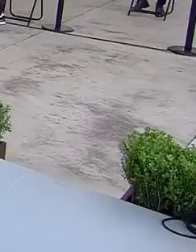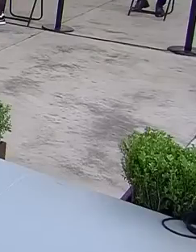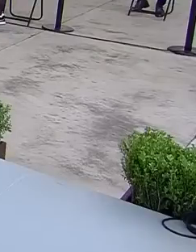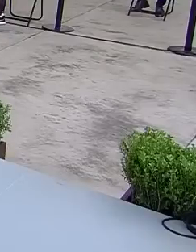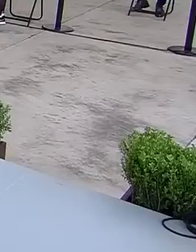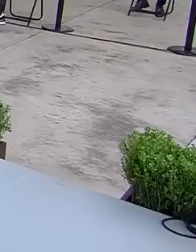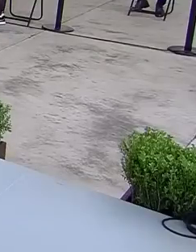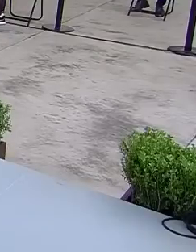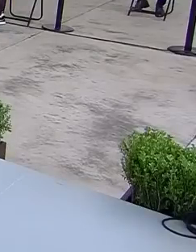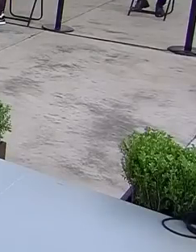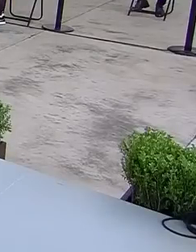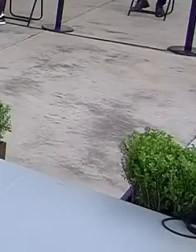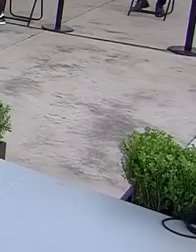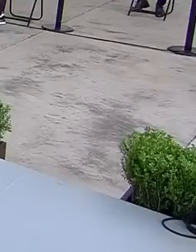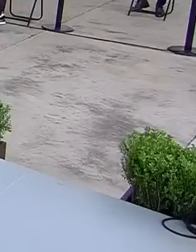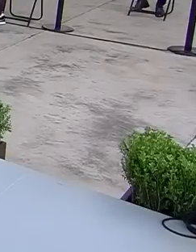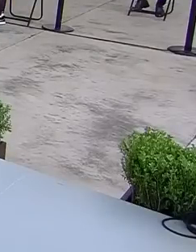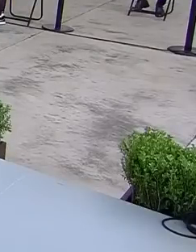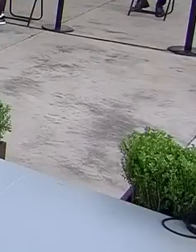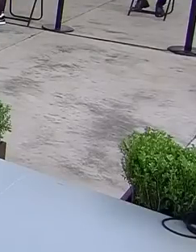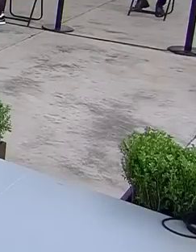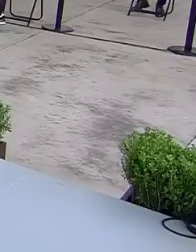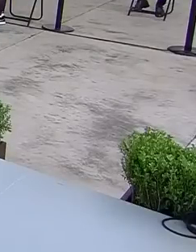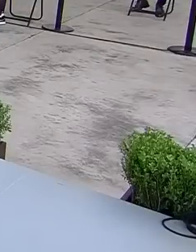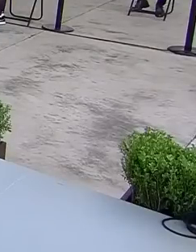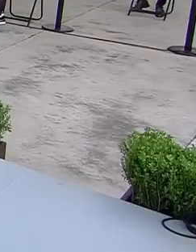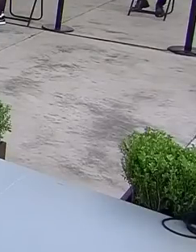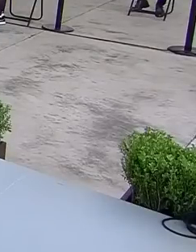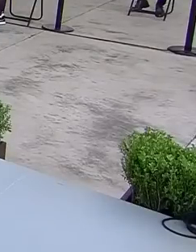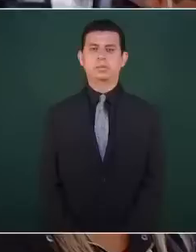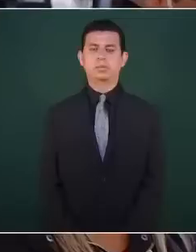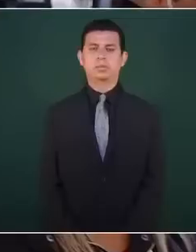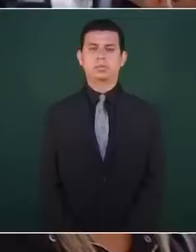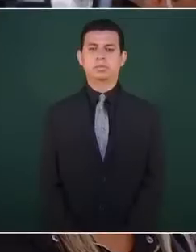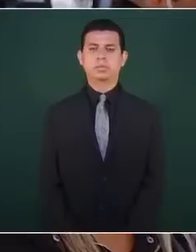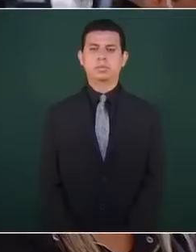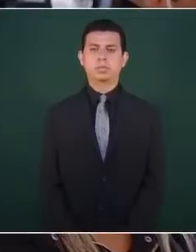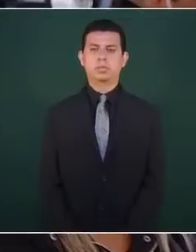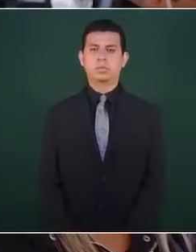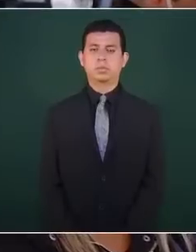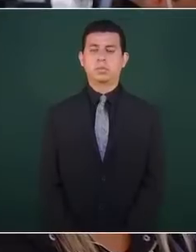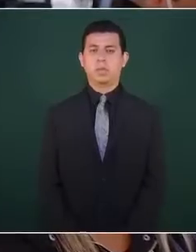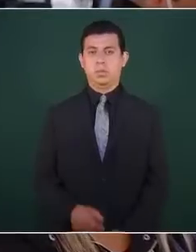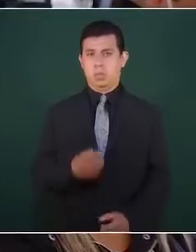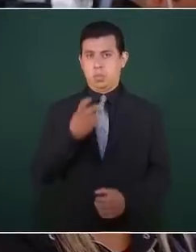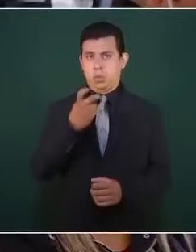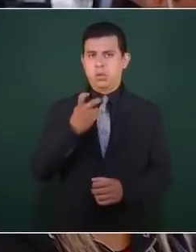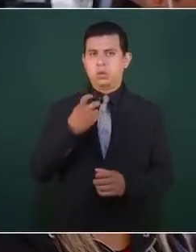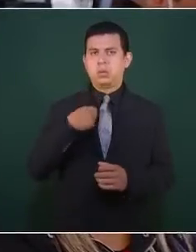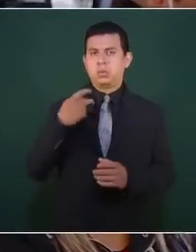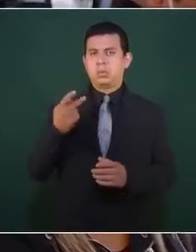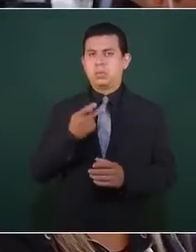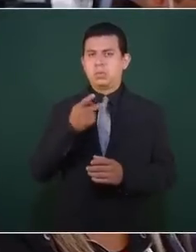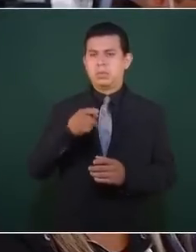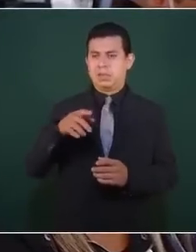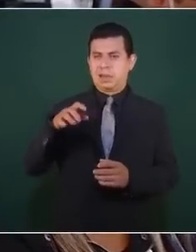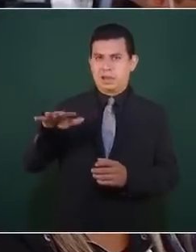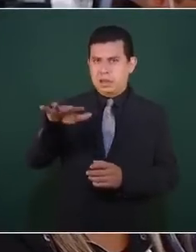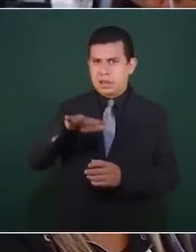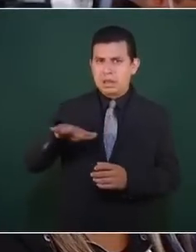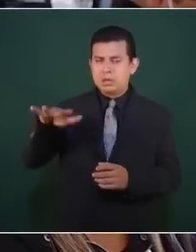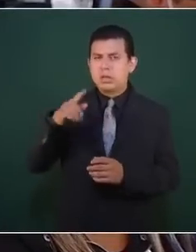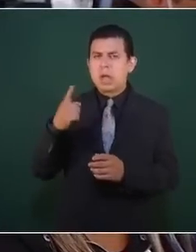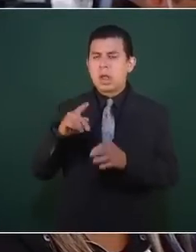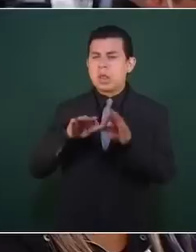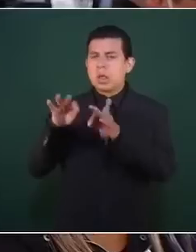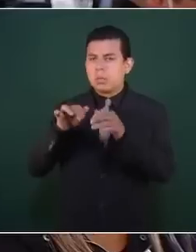Oaxaca. Quisiera preguntarle qué estrategia hay al respecto por parte del sector naval. Y